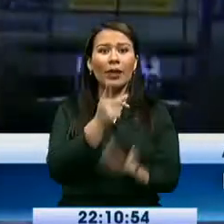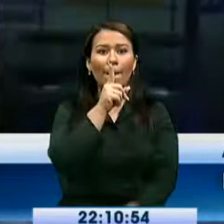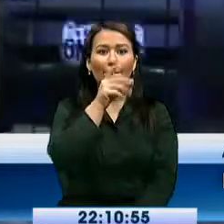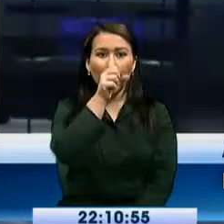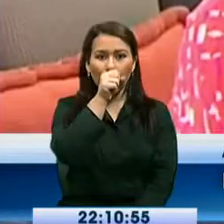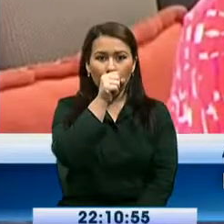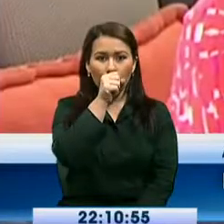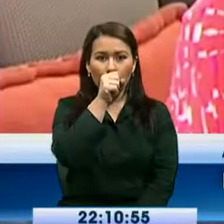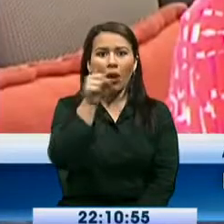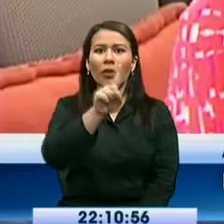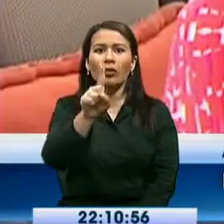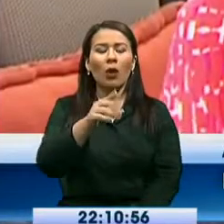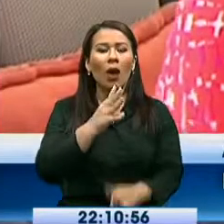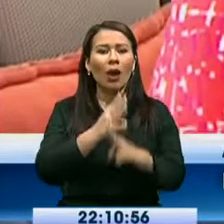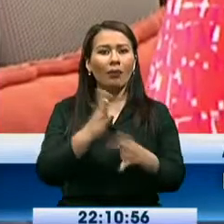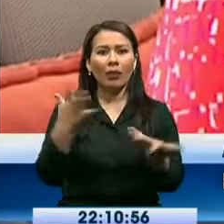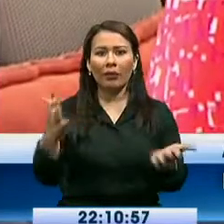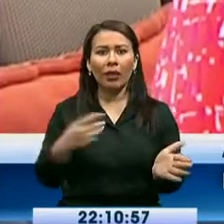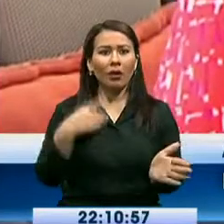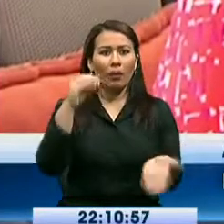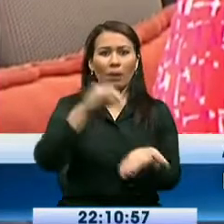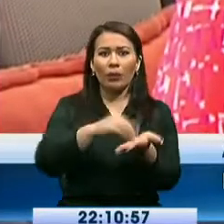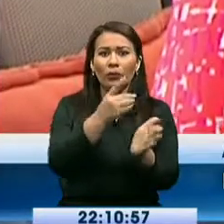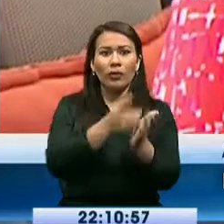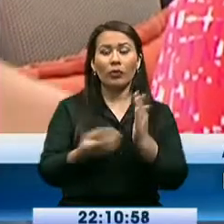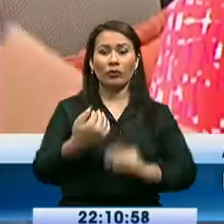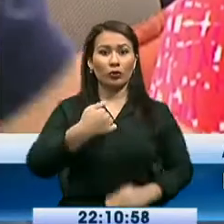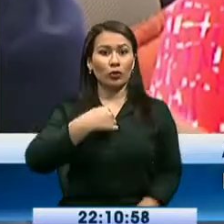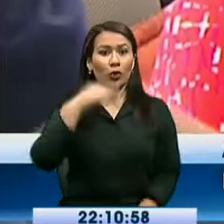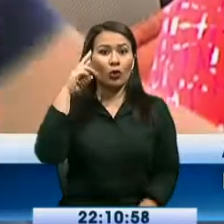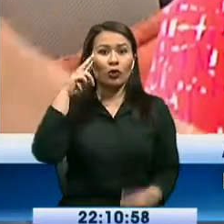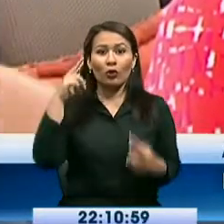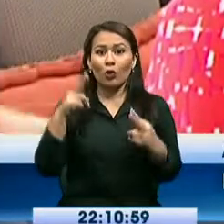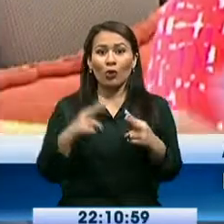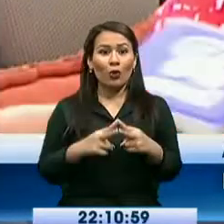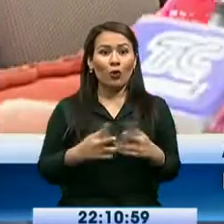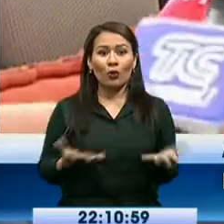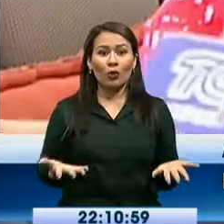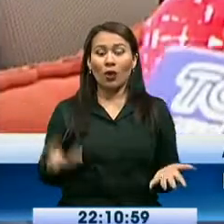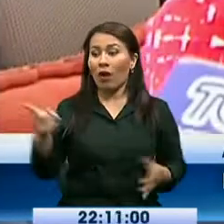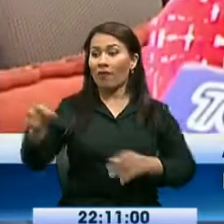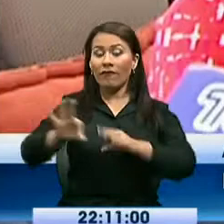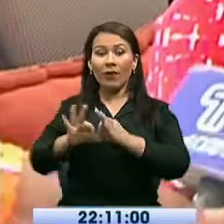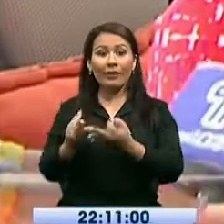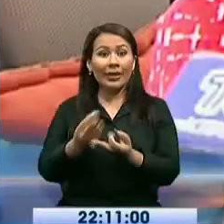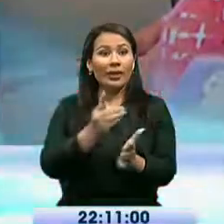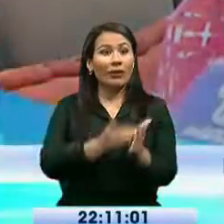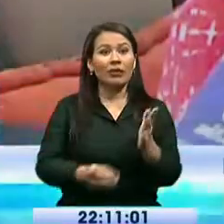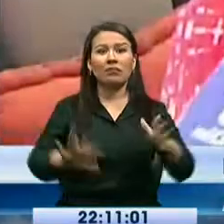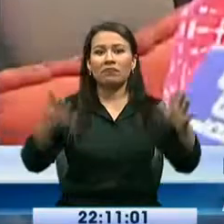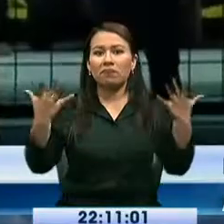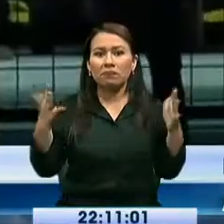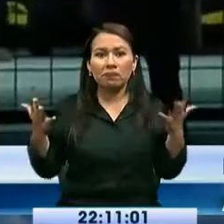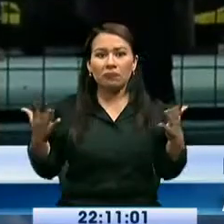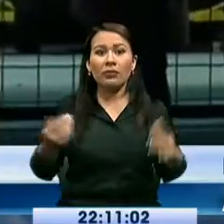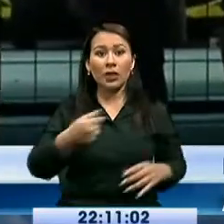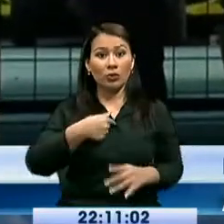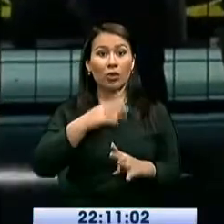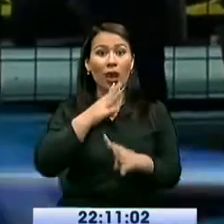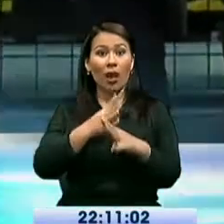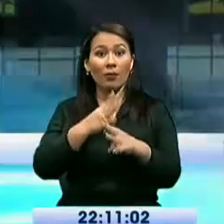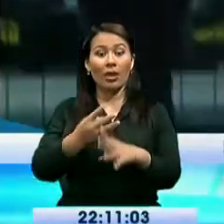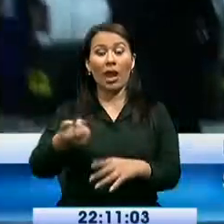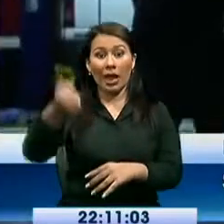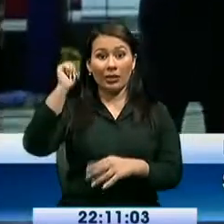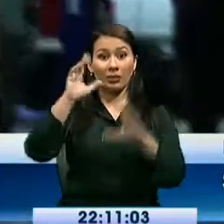ante el crimen. Hasta este momento no conozco que la familia haya puesto la denuncia. Con el familiar que yo traté